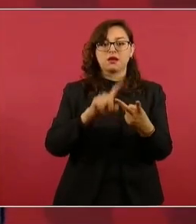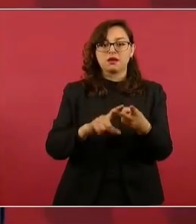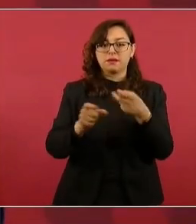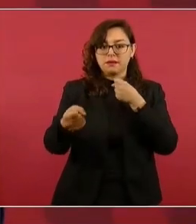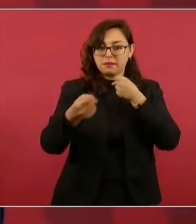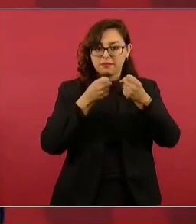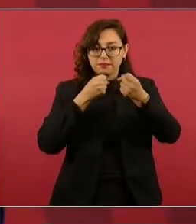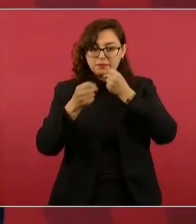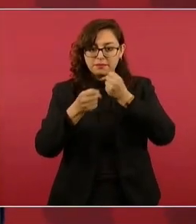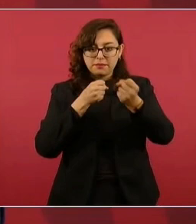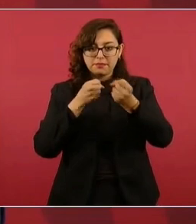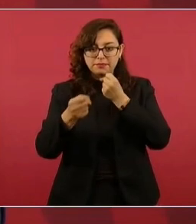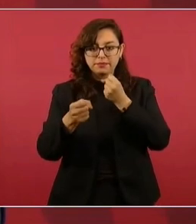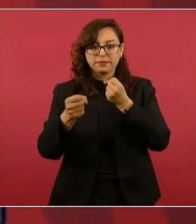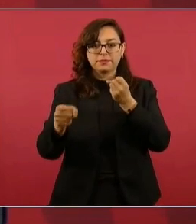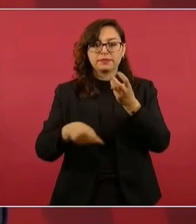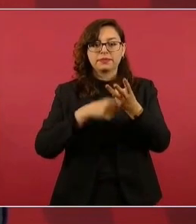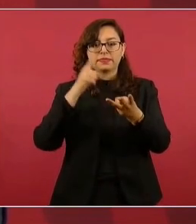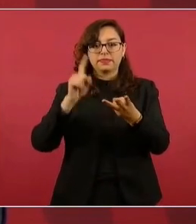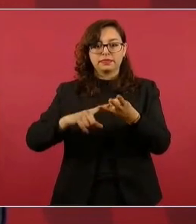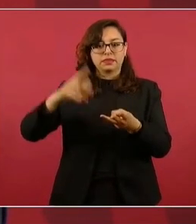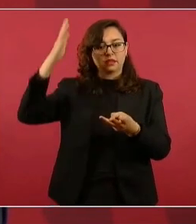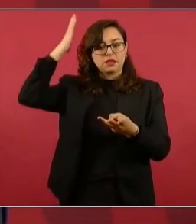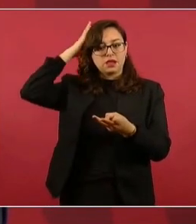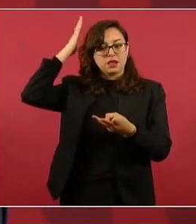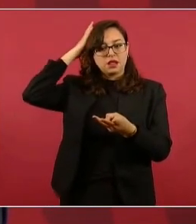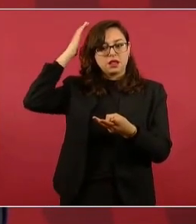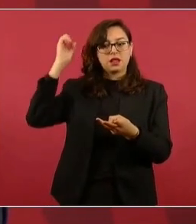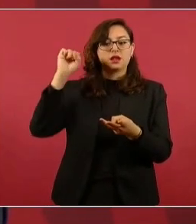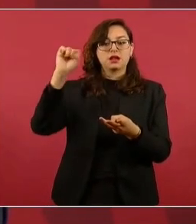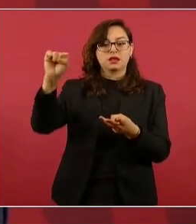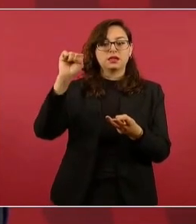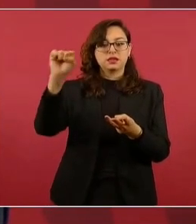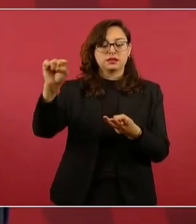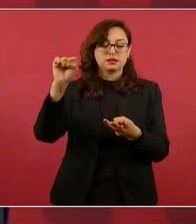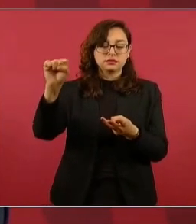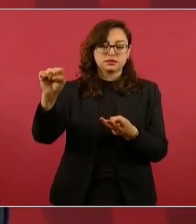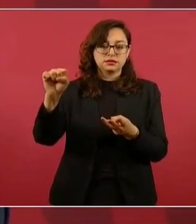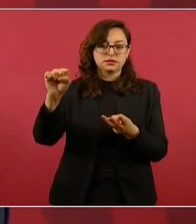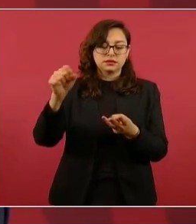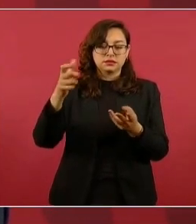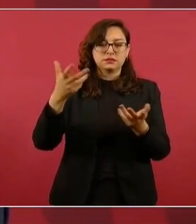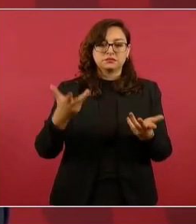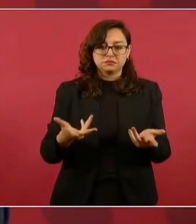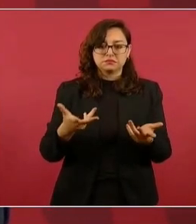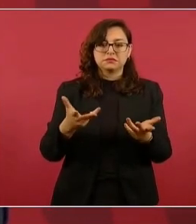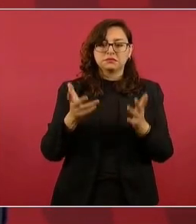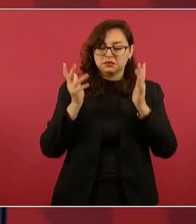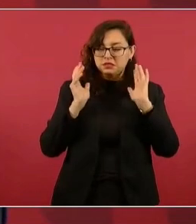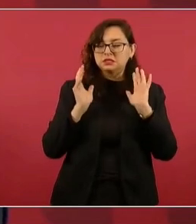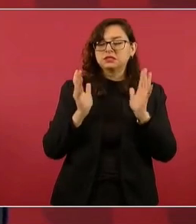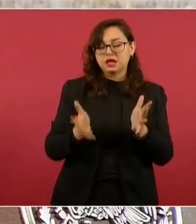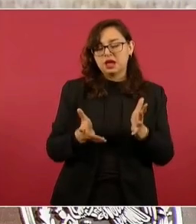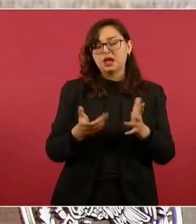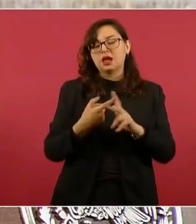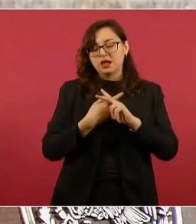acerda están entendiendo